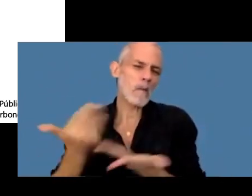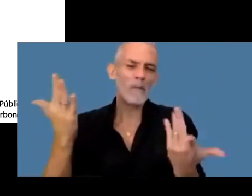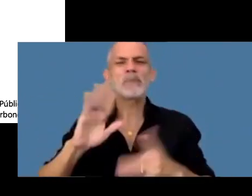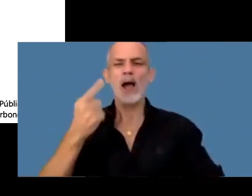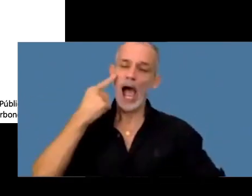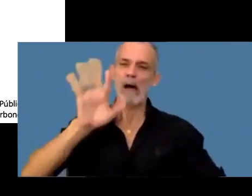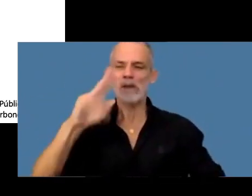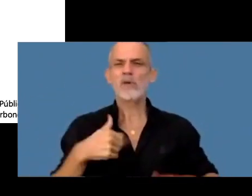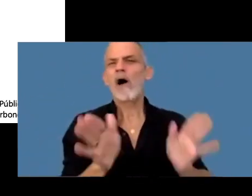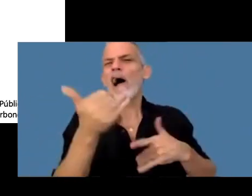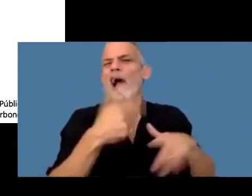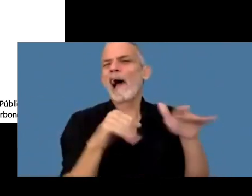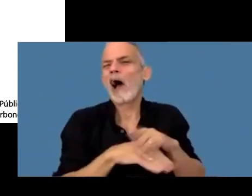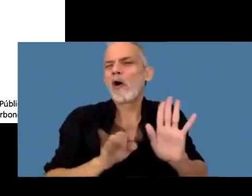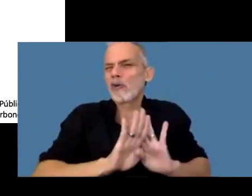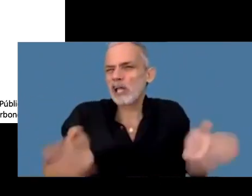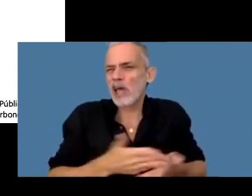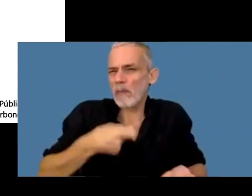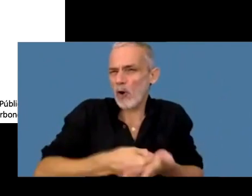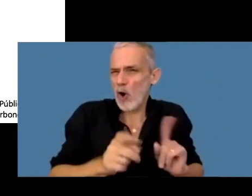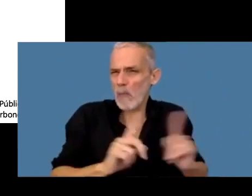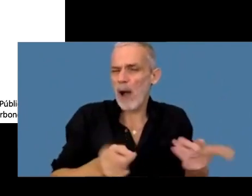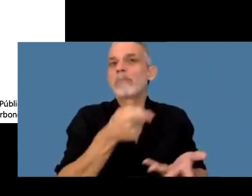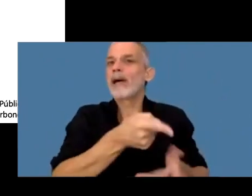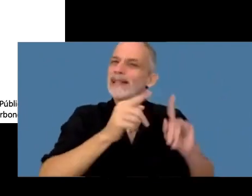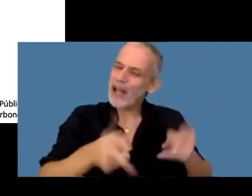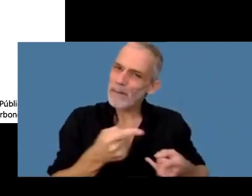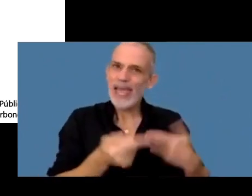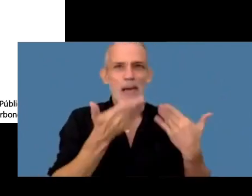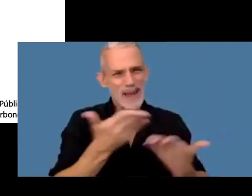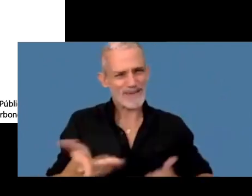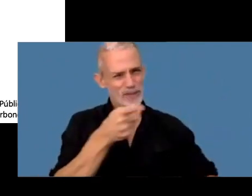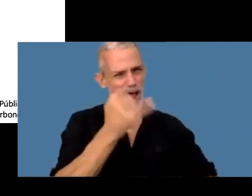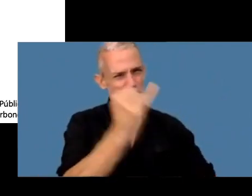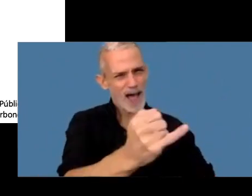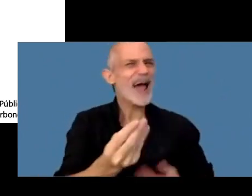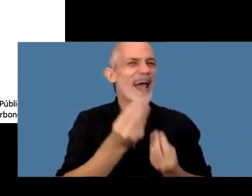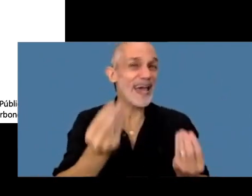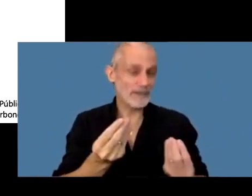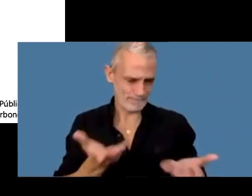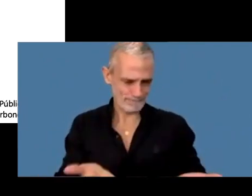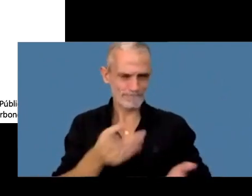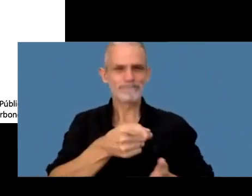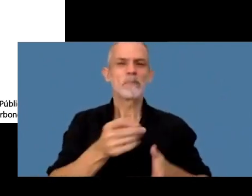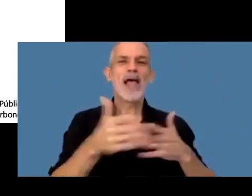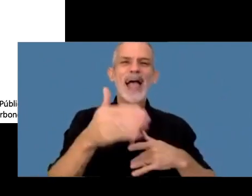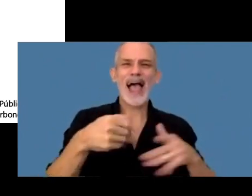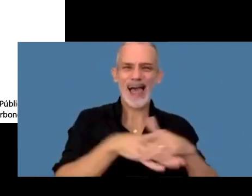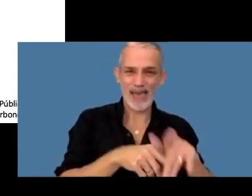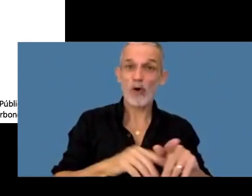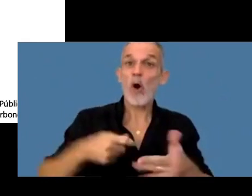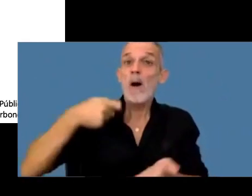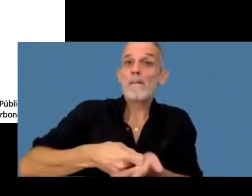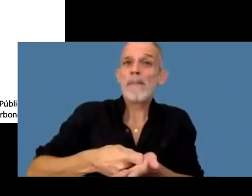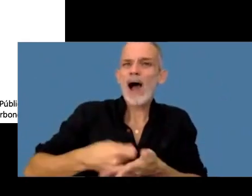así que igual no pago. Bueno, para vos también tenemos algo. ¿Y esto de qué se trata? Un pago a cuenta de impuestos. ¿De qué se trata esto?